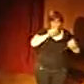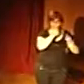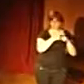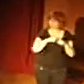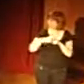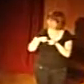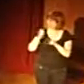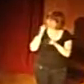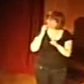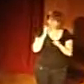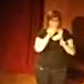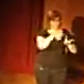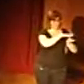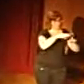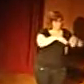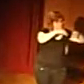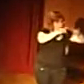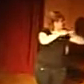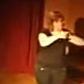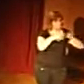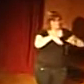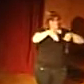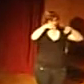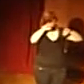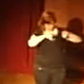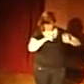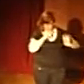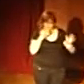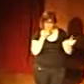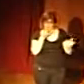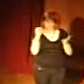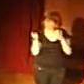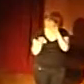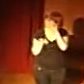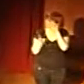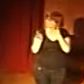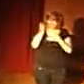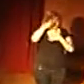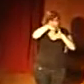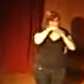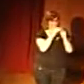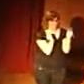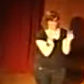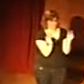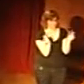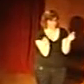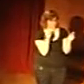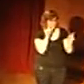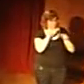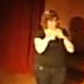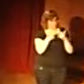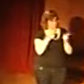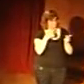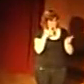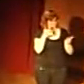de una vista Monumental y también de los propios monumentos por ejemplo los interiores de monumentos que eso es algo que vamos a ver que va a tener